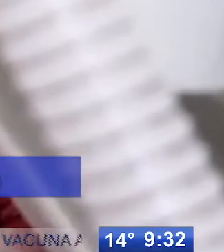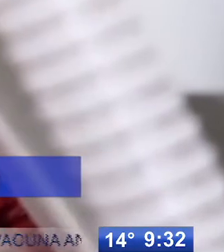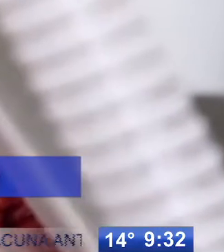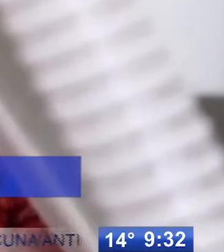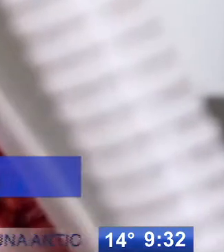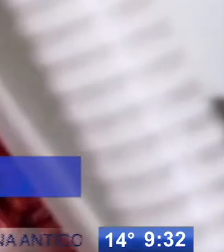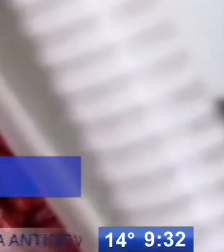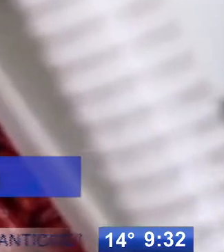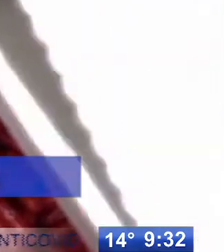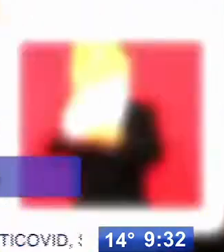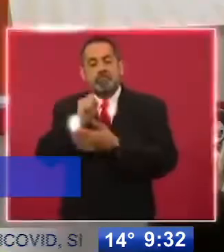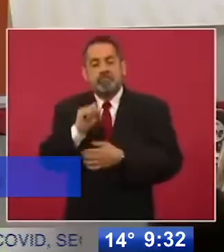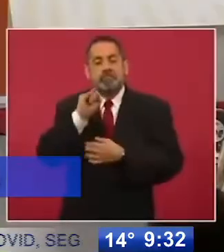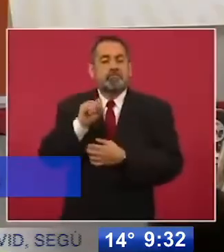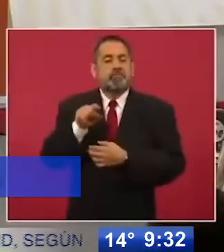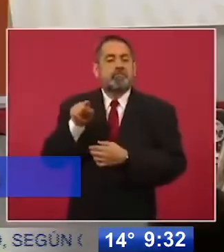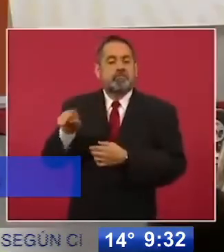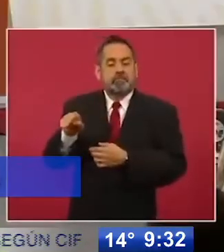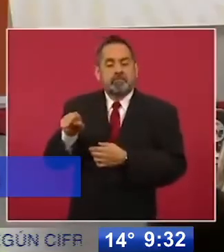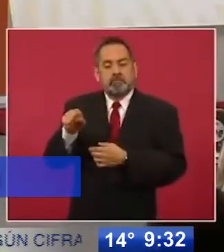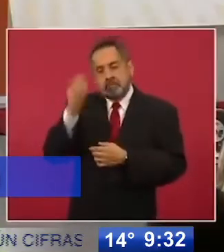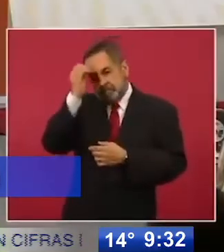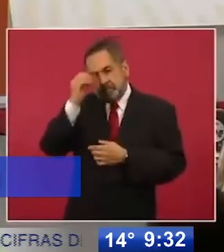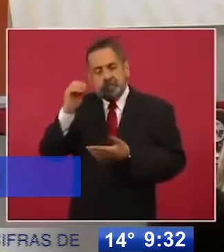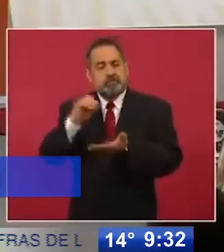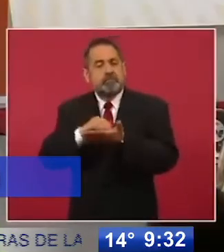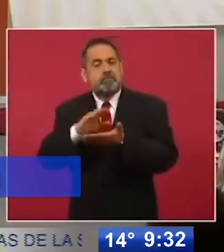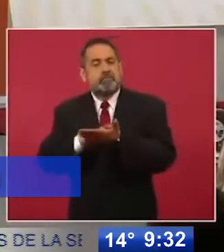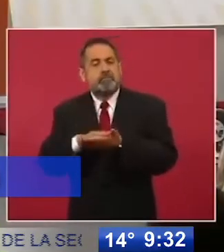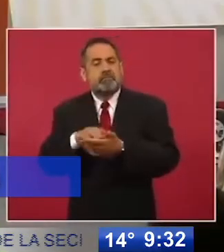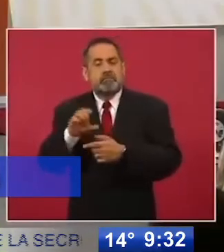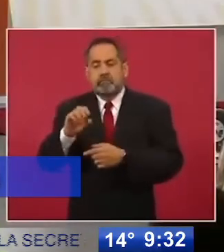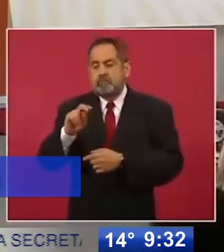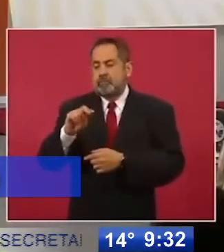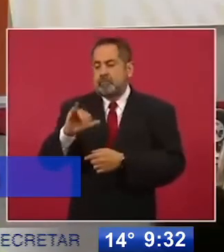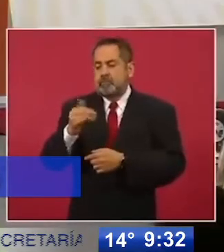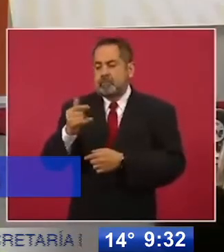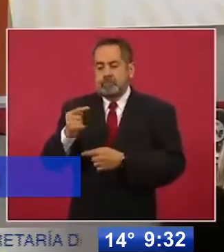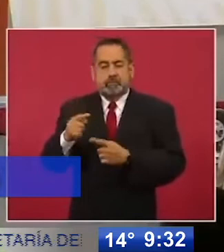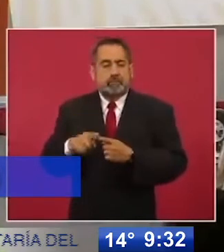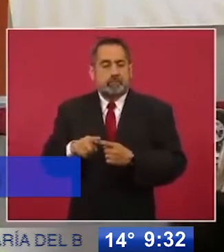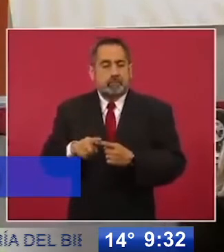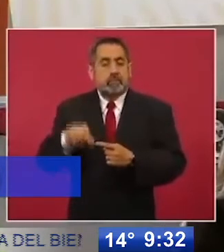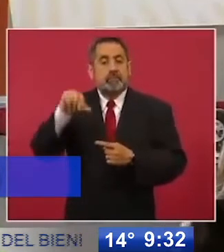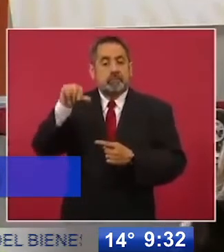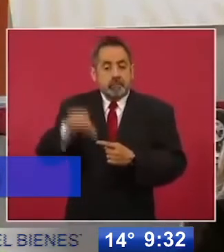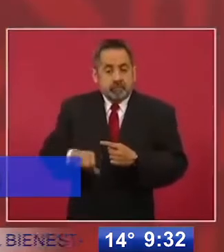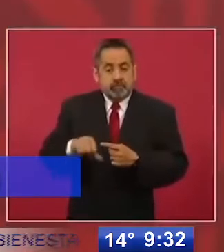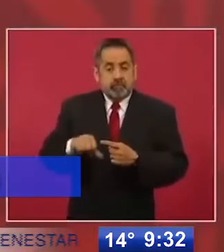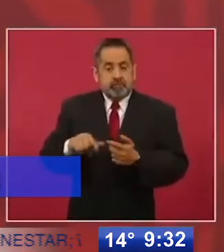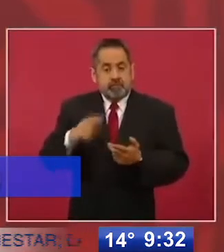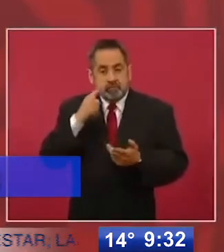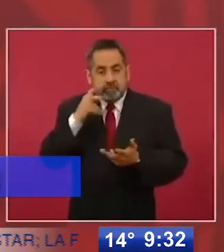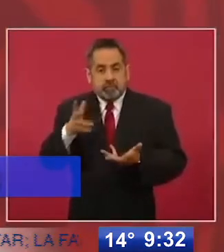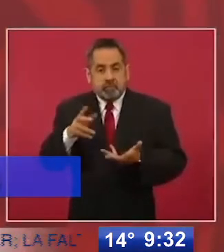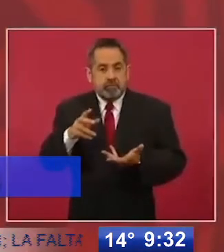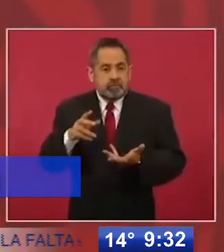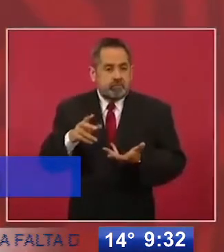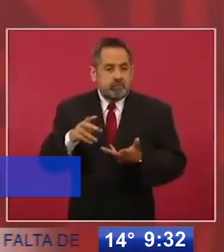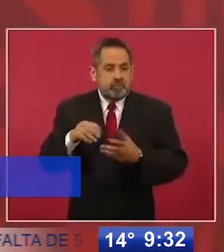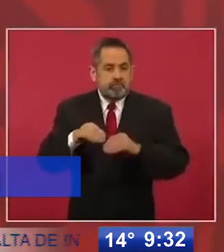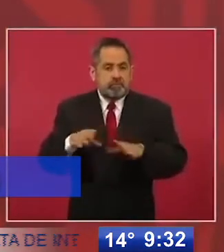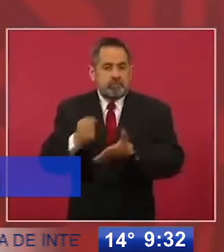este medicamento será destinado para atender pacientes con kobe leve o moderado y con alto riesgo de